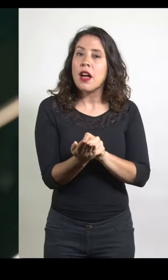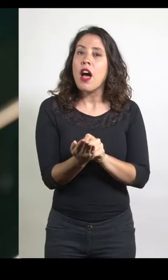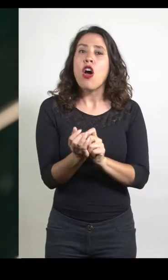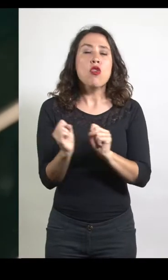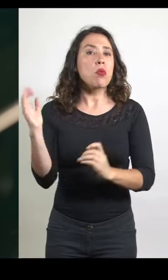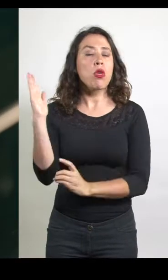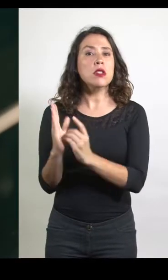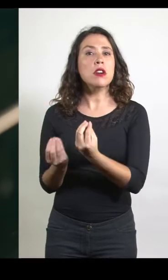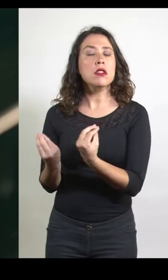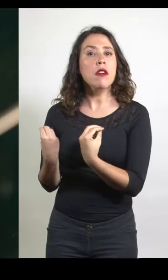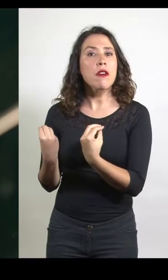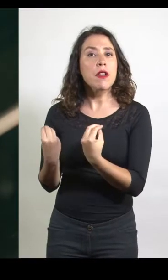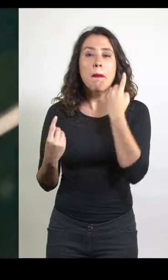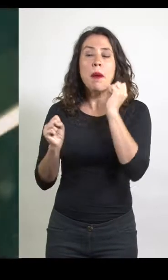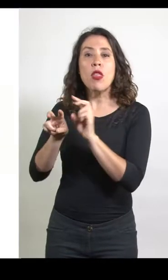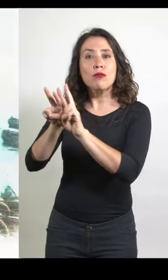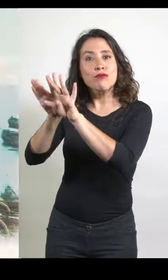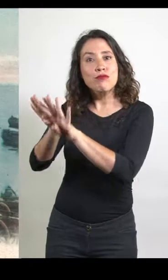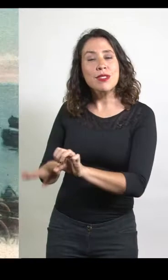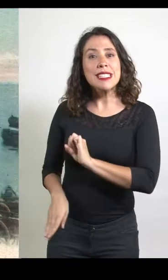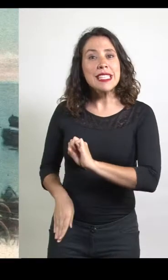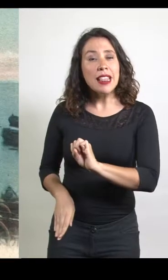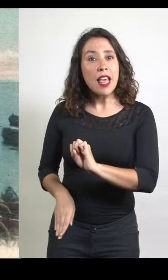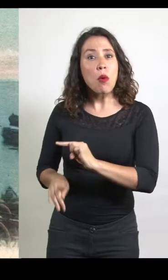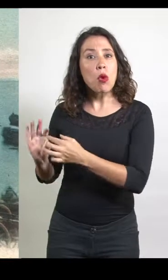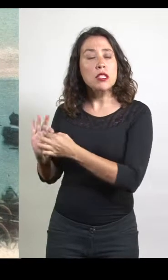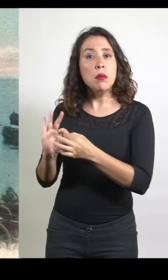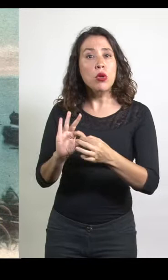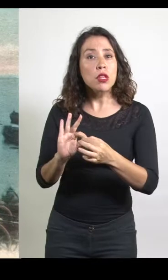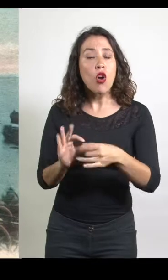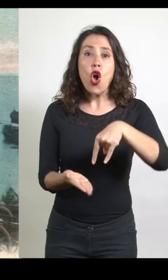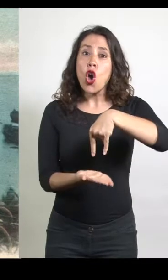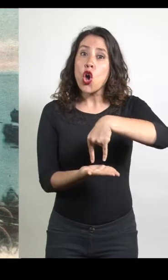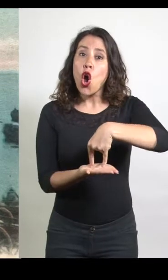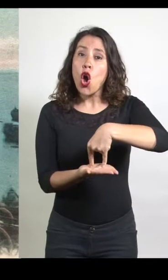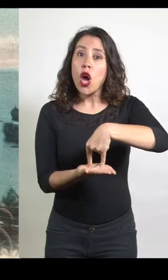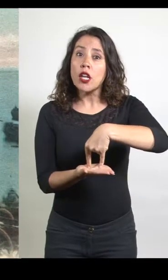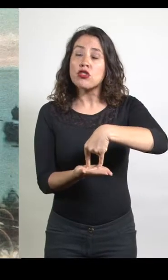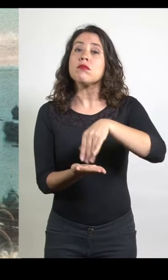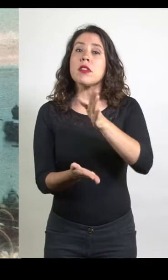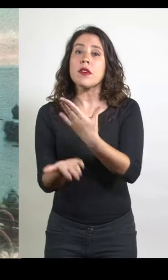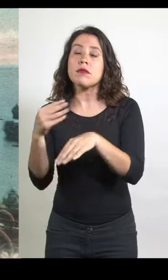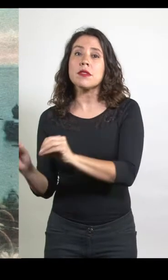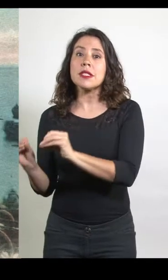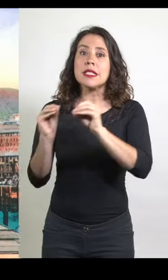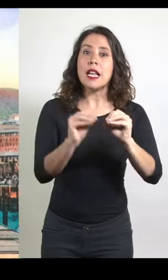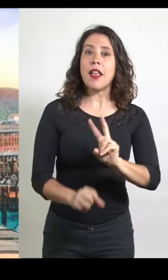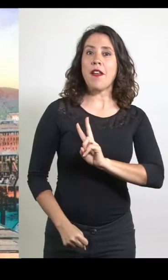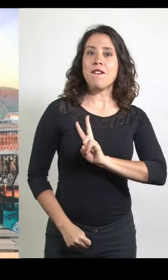encontró condiciones favorables para su redacción en Santiago, motivo por el cual el Congreso General Constituyente se trasladó